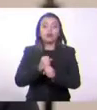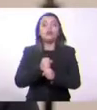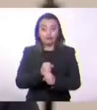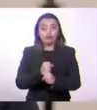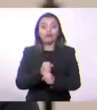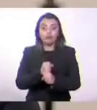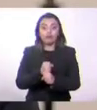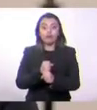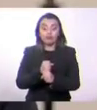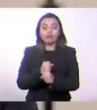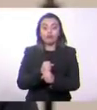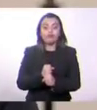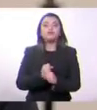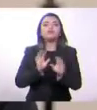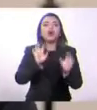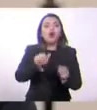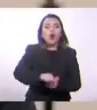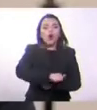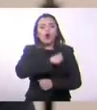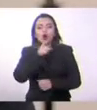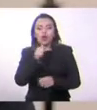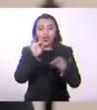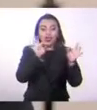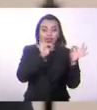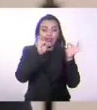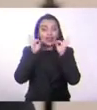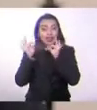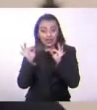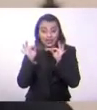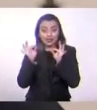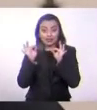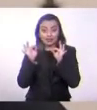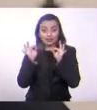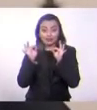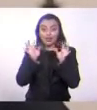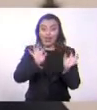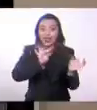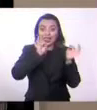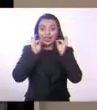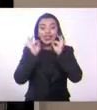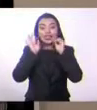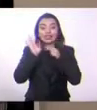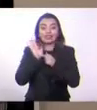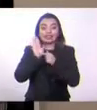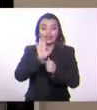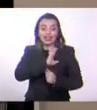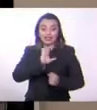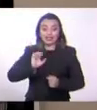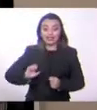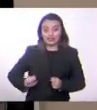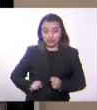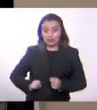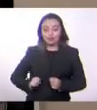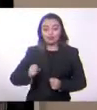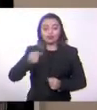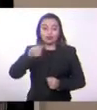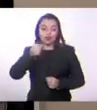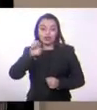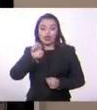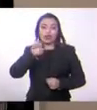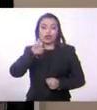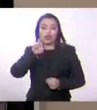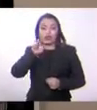de cartas que el presidente Gerardo Barrios le enviaba a Abraham Lincoln. ¿Y qué le pedía? Que defendiera esta república